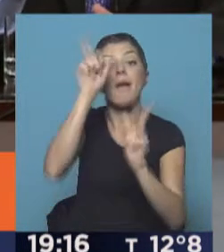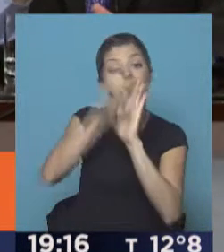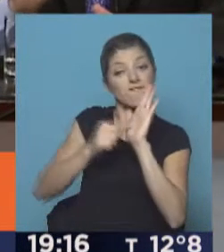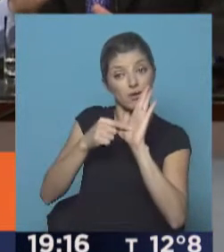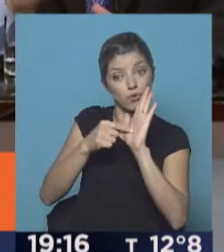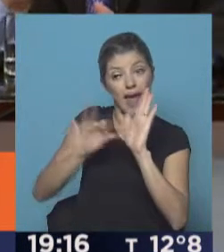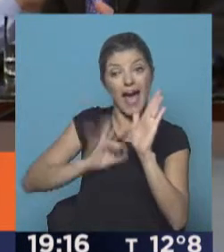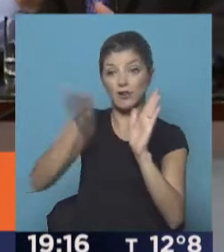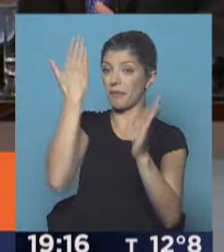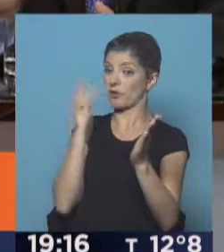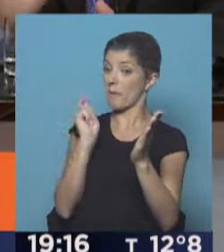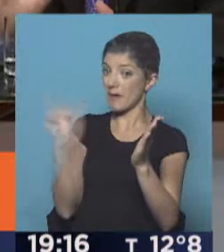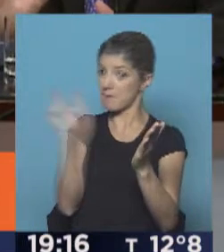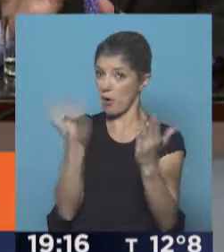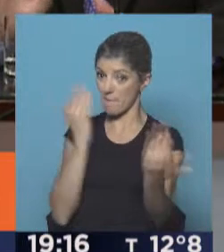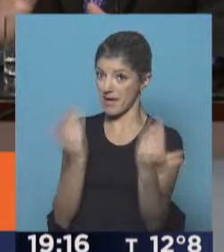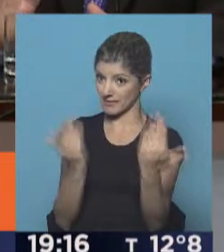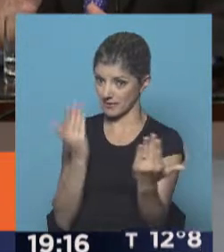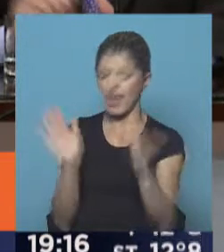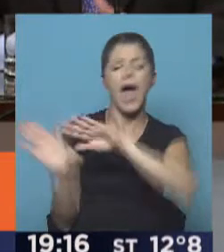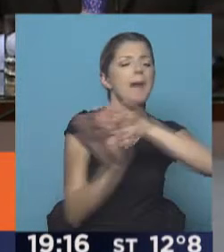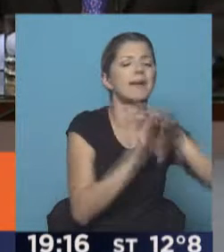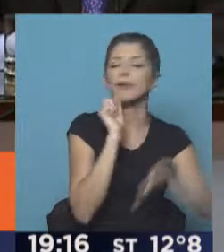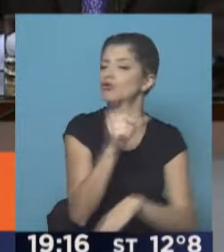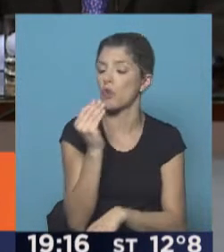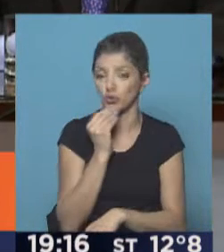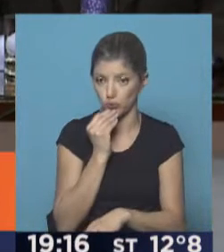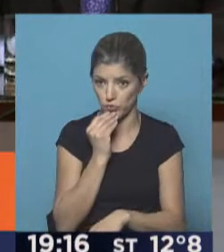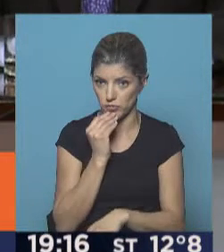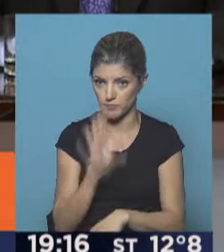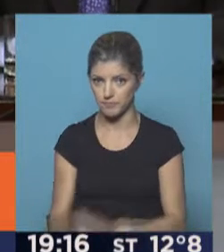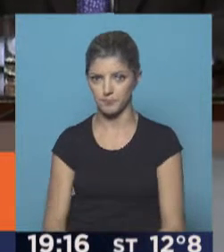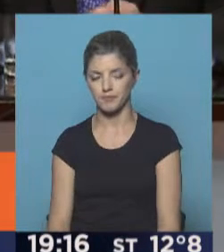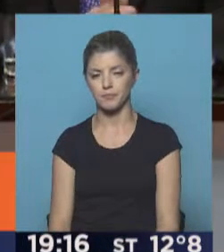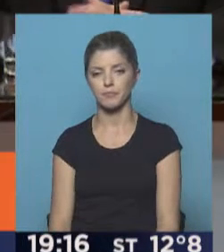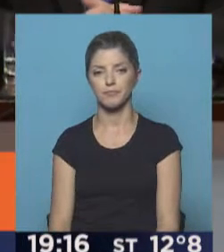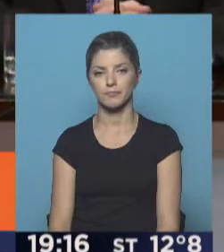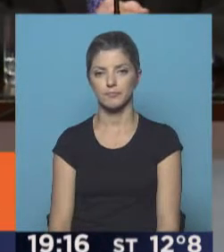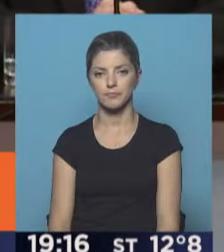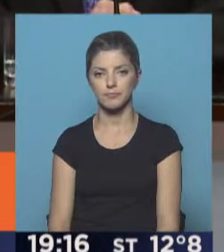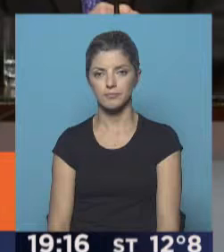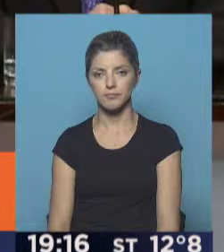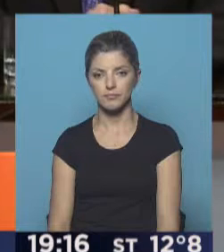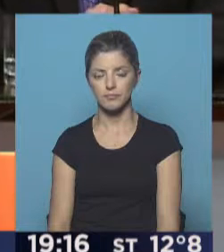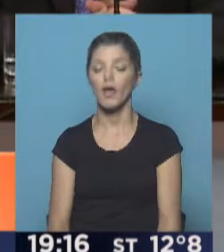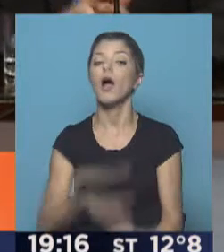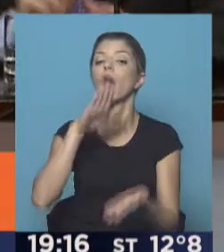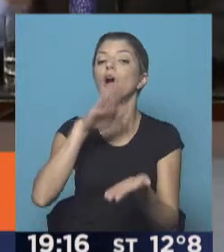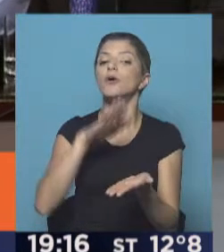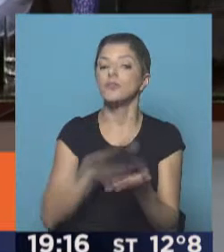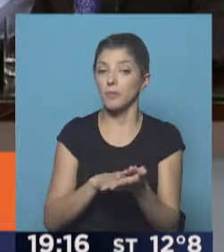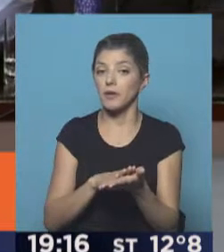factura del año pasado, independientemente de cuál sea el consumo este año. Ahora, Germán. En relación al recurso